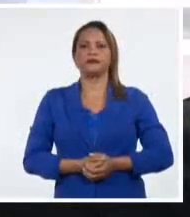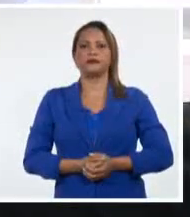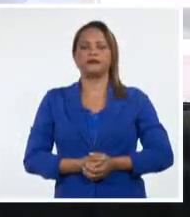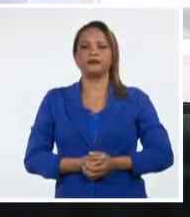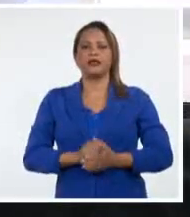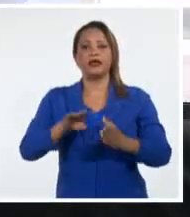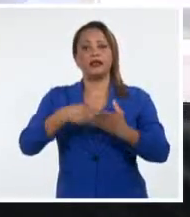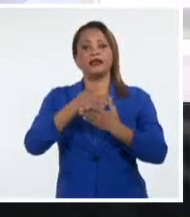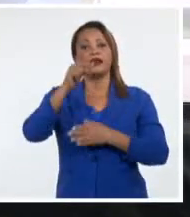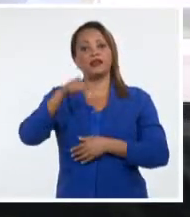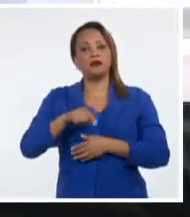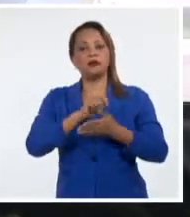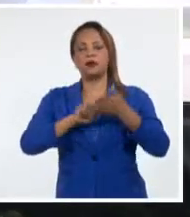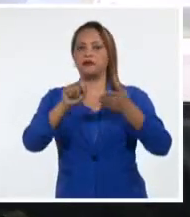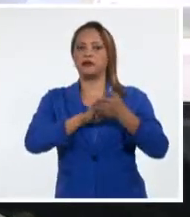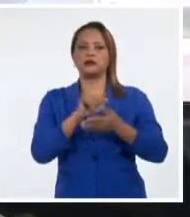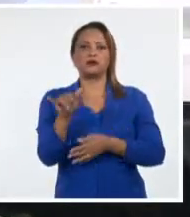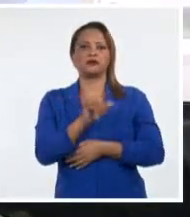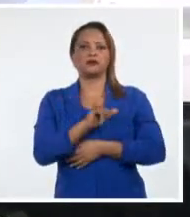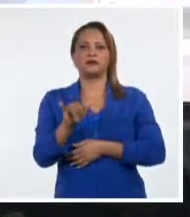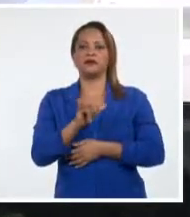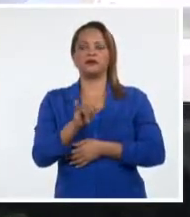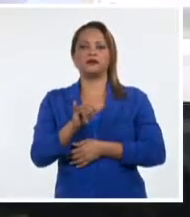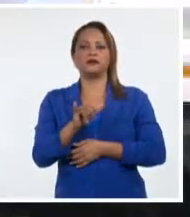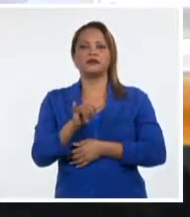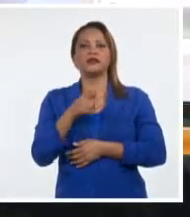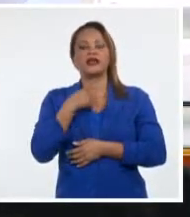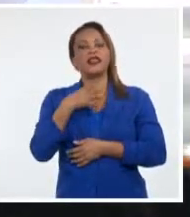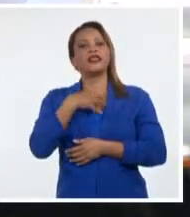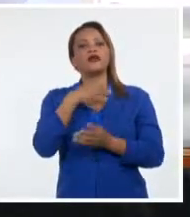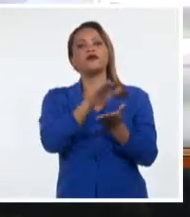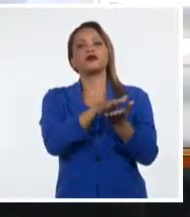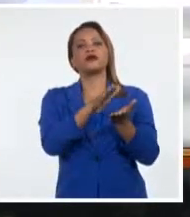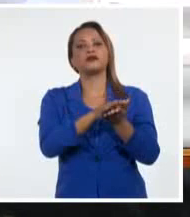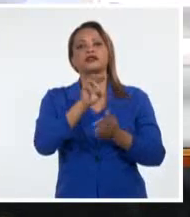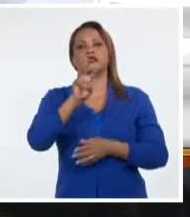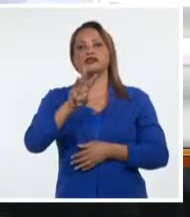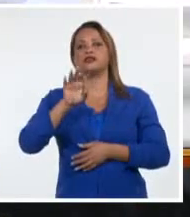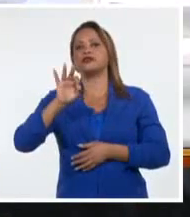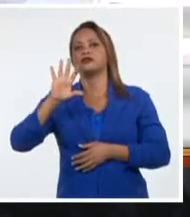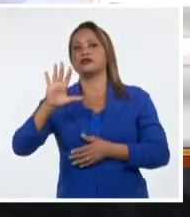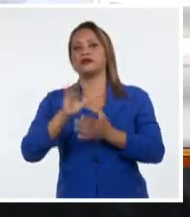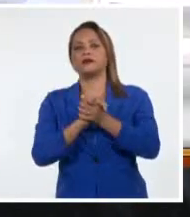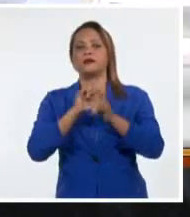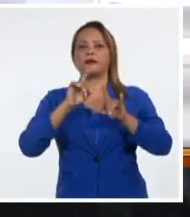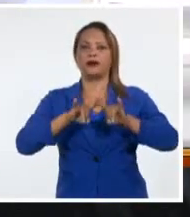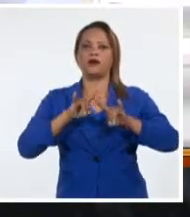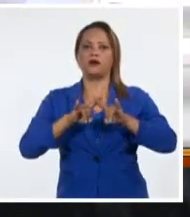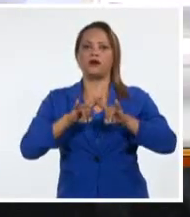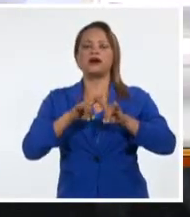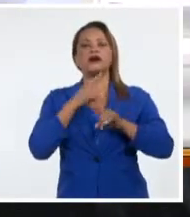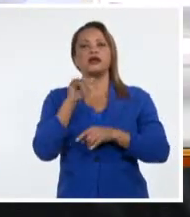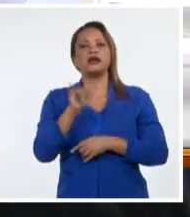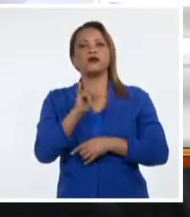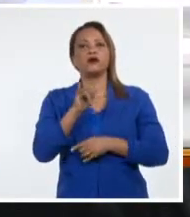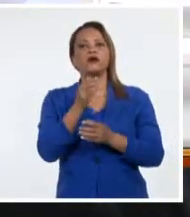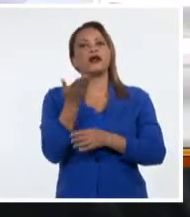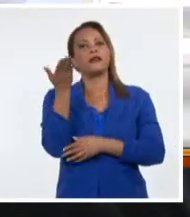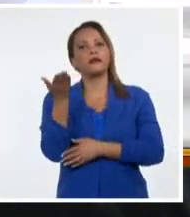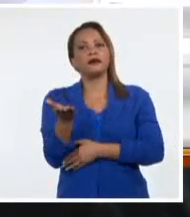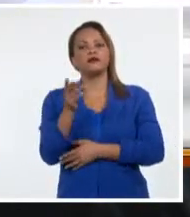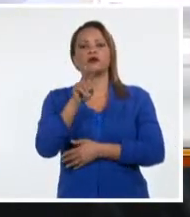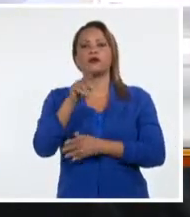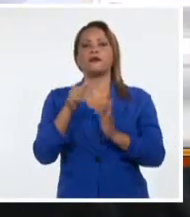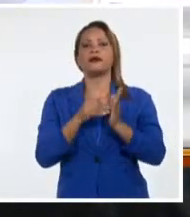En el día de hoy se planifica igualmente que no debemos tener afectaciones. Tenemos una reserva de 385 megawatts para el horario pico y una demanda estimada de